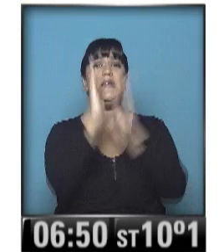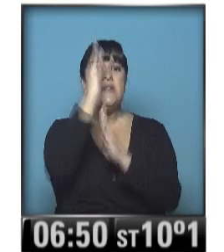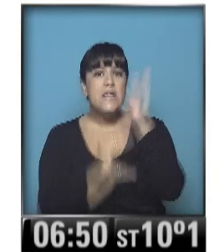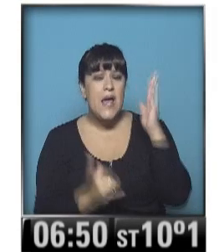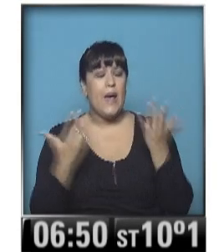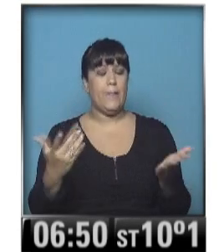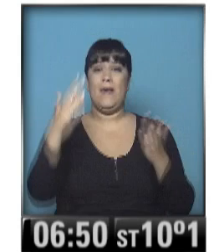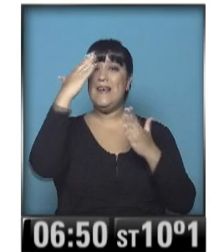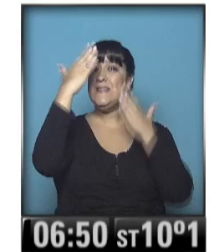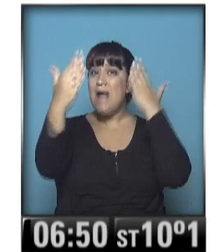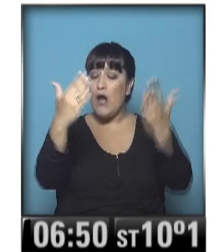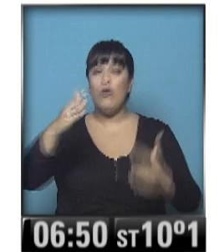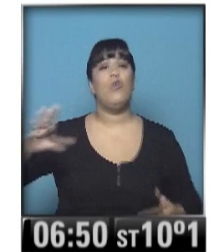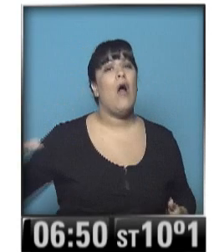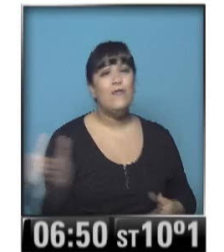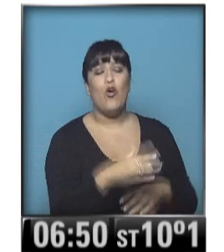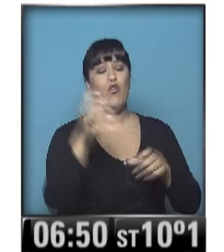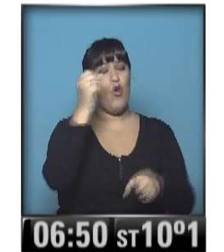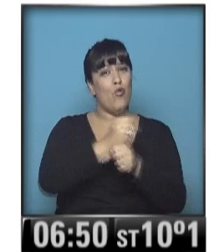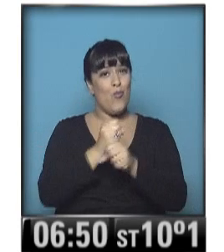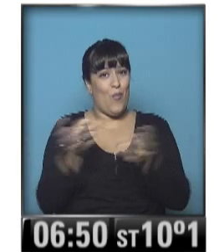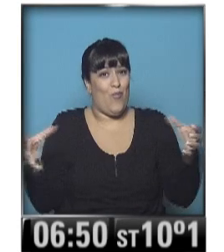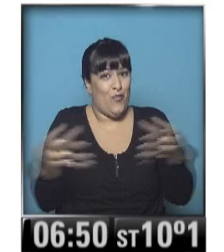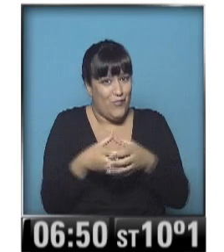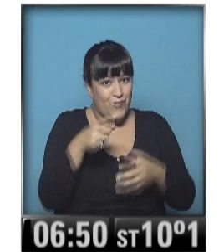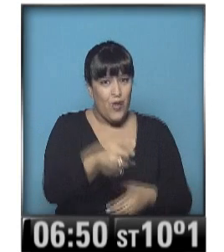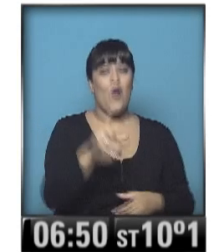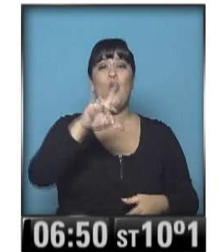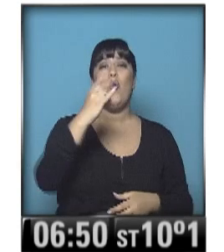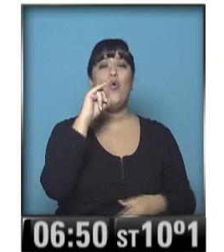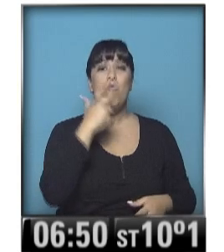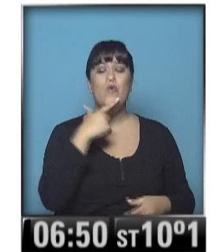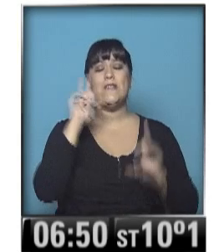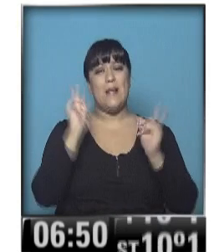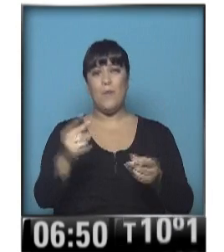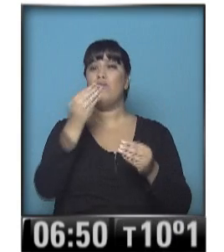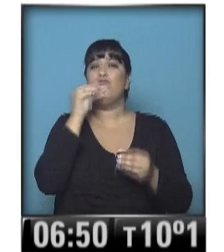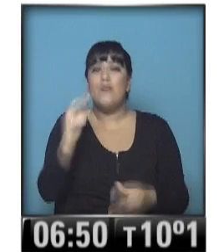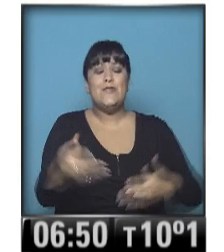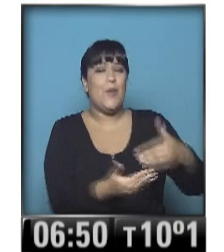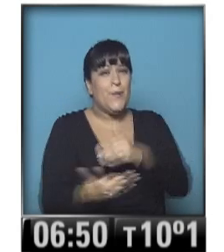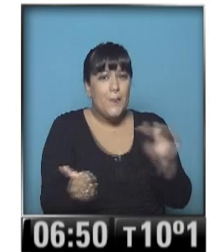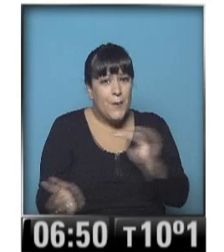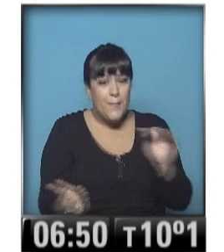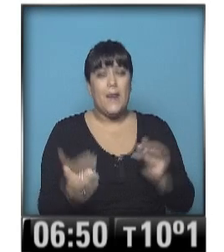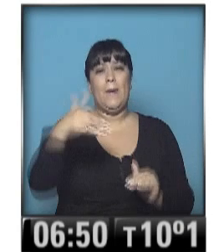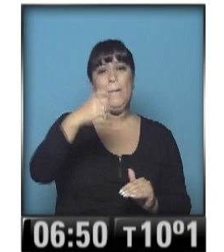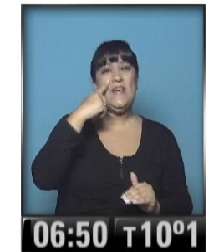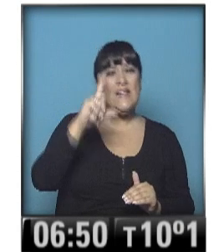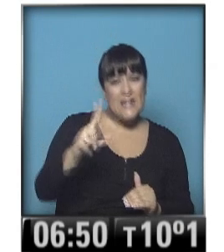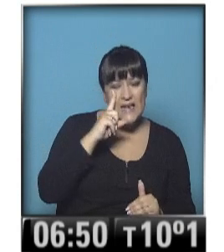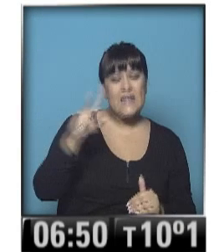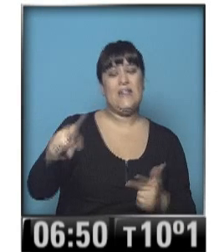Un saludo a todo tu equipo. Soy Luis Sánchez y un beso a mi bebé Mili. Y Vale, que